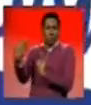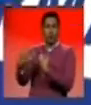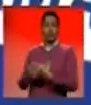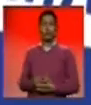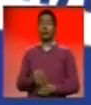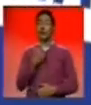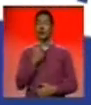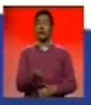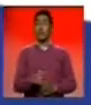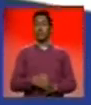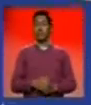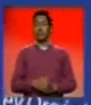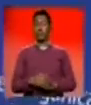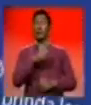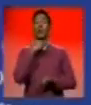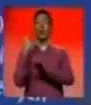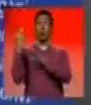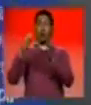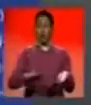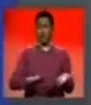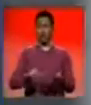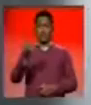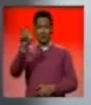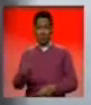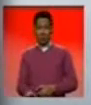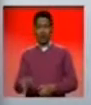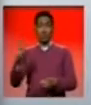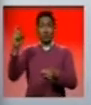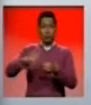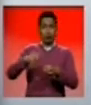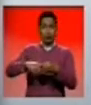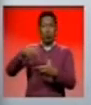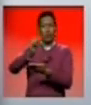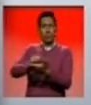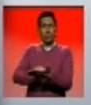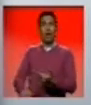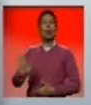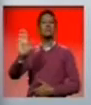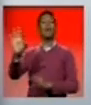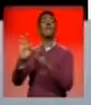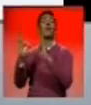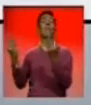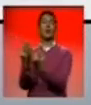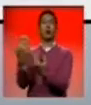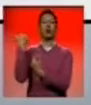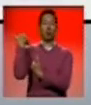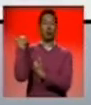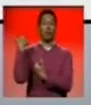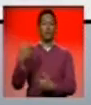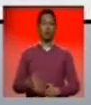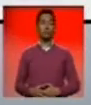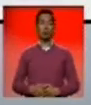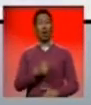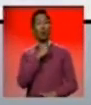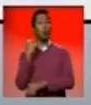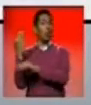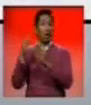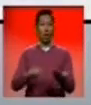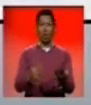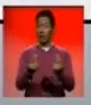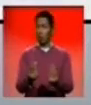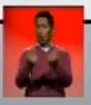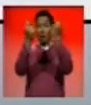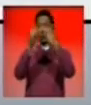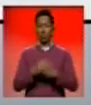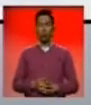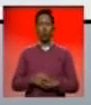de las defunciones es exclusiva responsabilidad de los parientes de los fallecidos. Para muerte presunta debe ser declarada